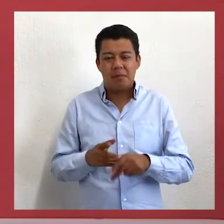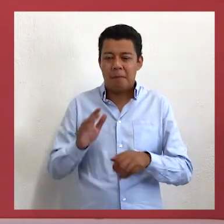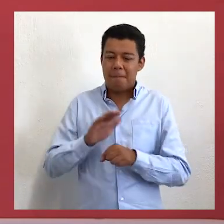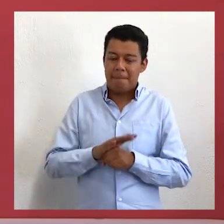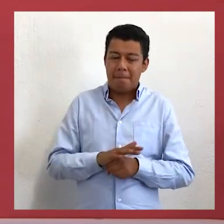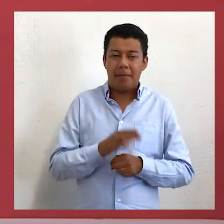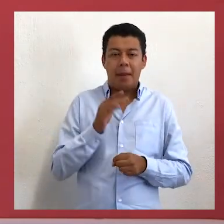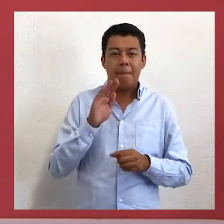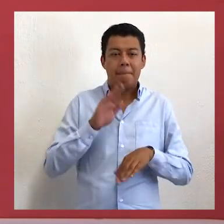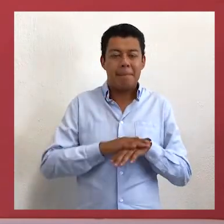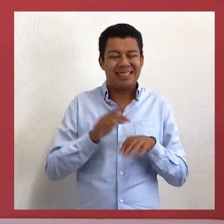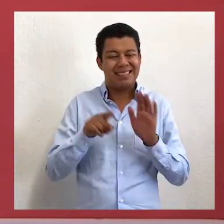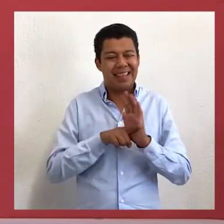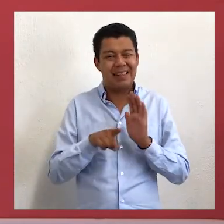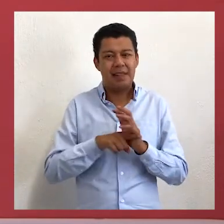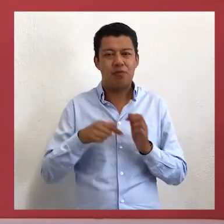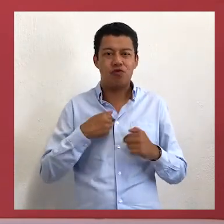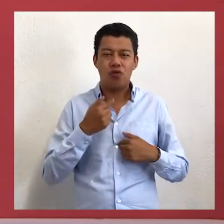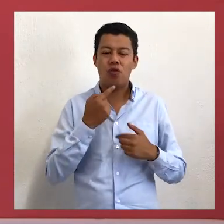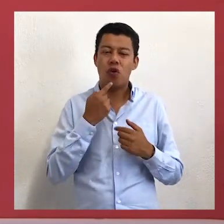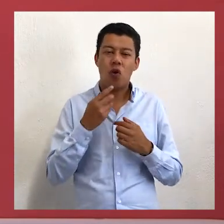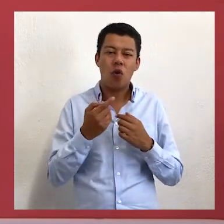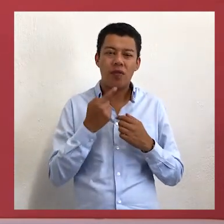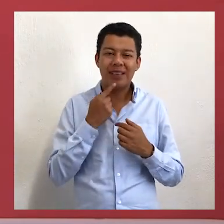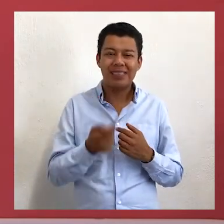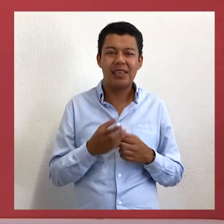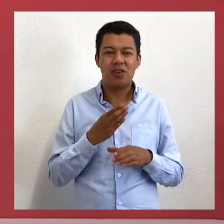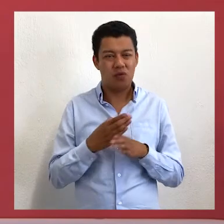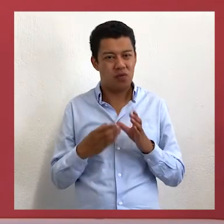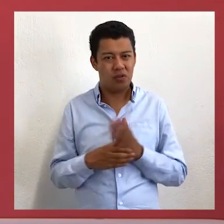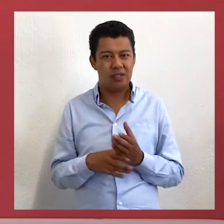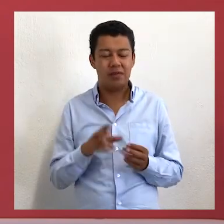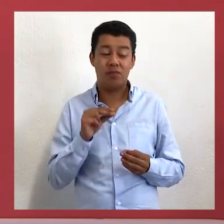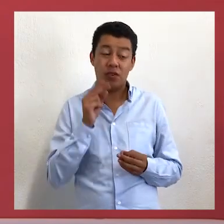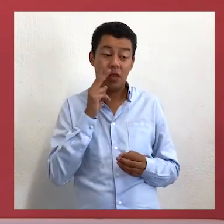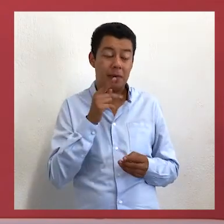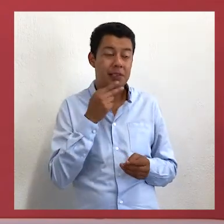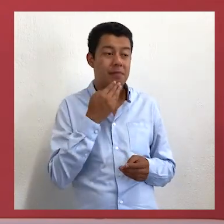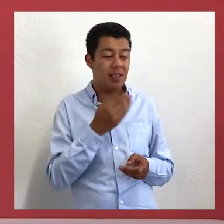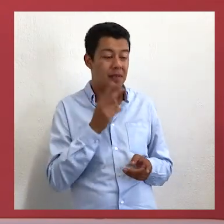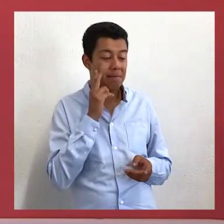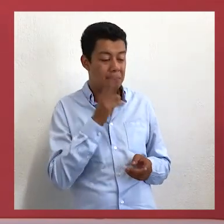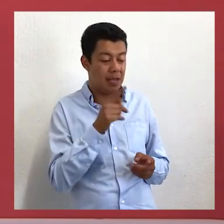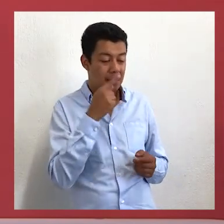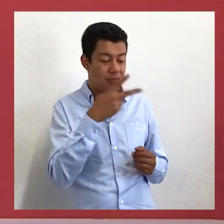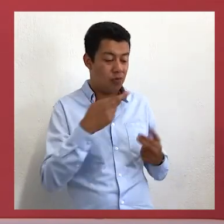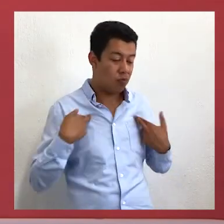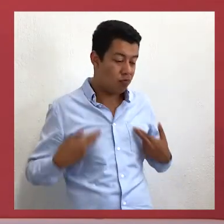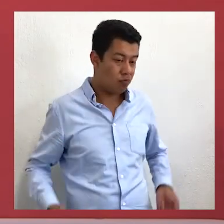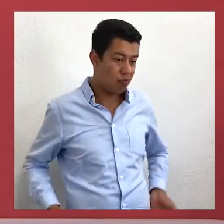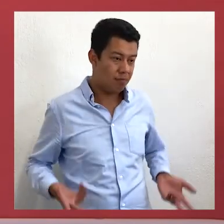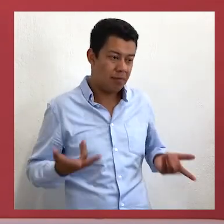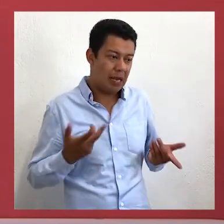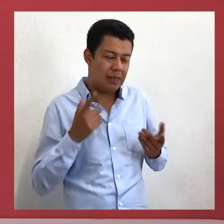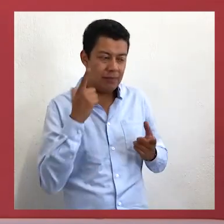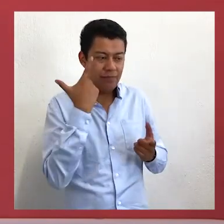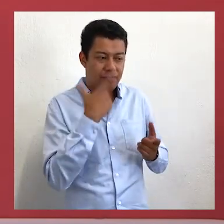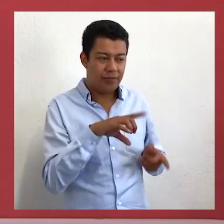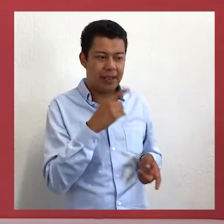ideas y con los comentarios negativos que yo pueda hacer hacia su persona, ¿no? No te ves bien, mira esa ropa, no te